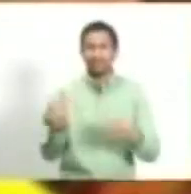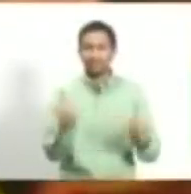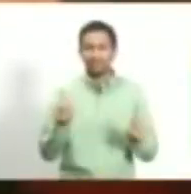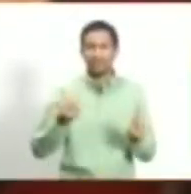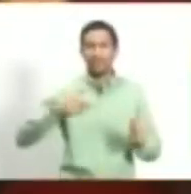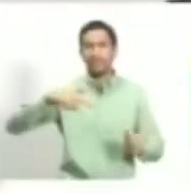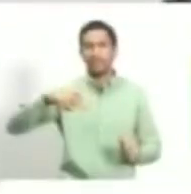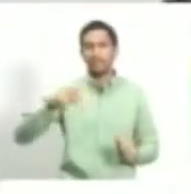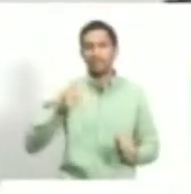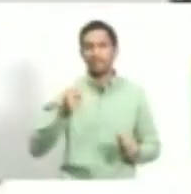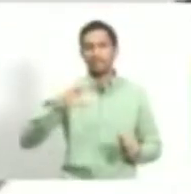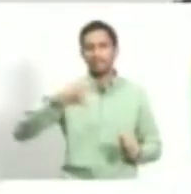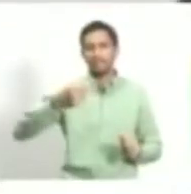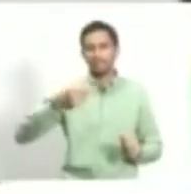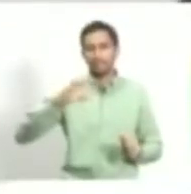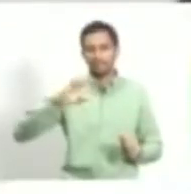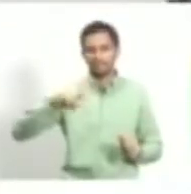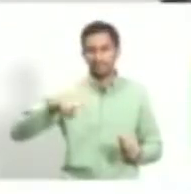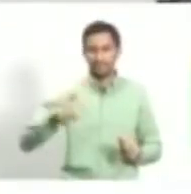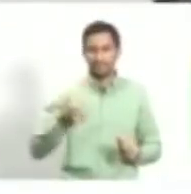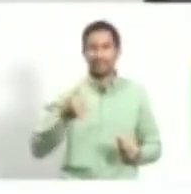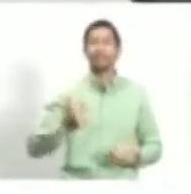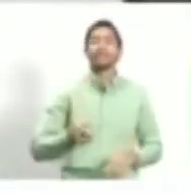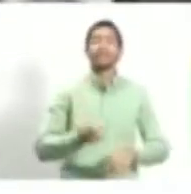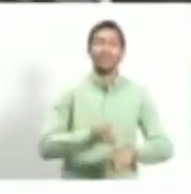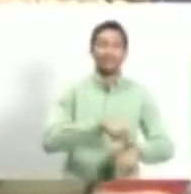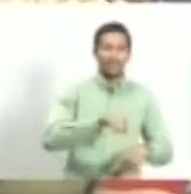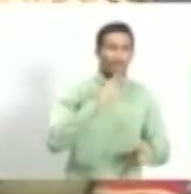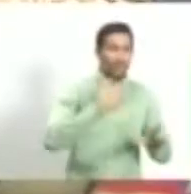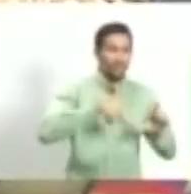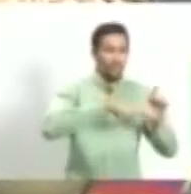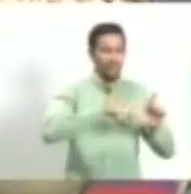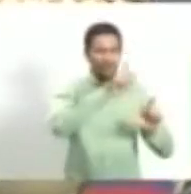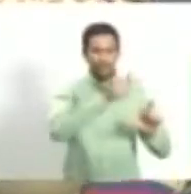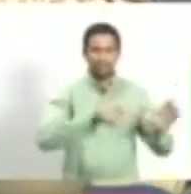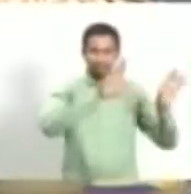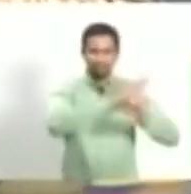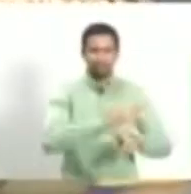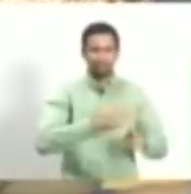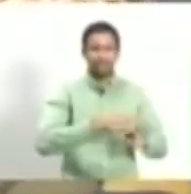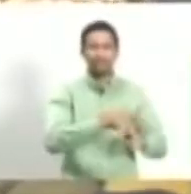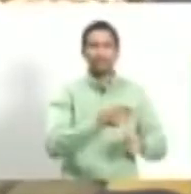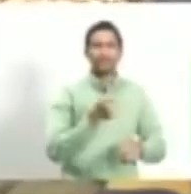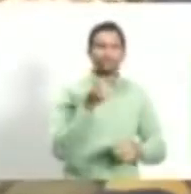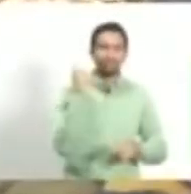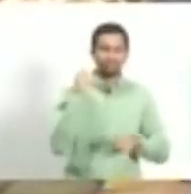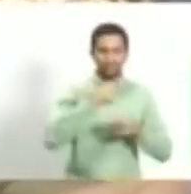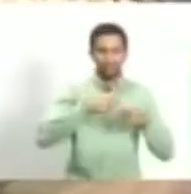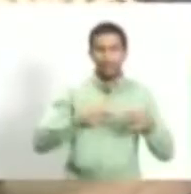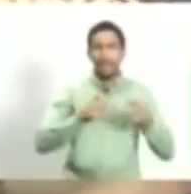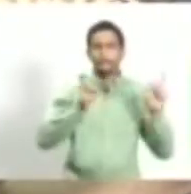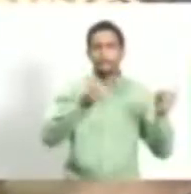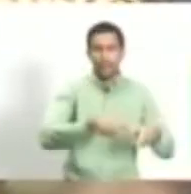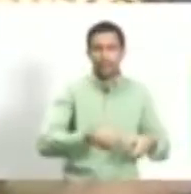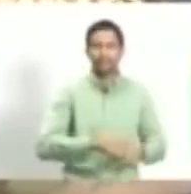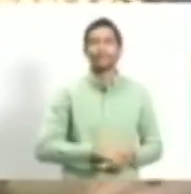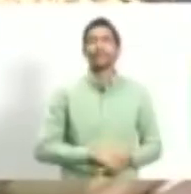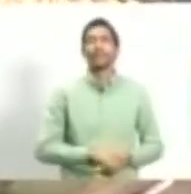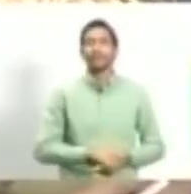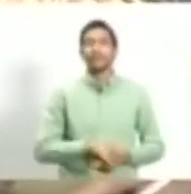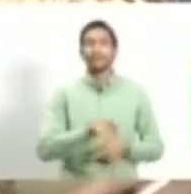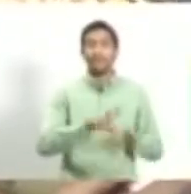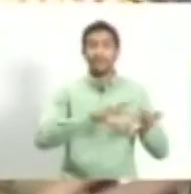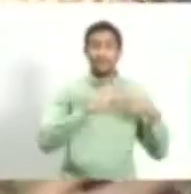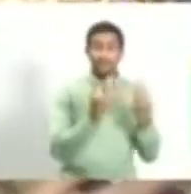El Guajiro, capturado la semana pasada en el norte de Barranquilla. Este sujeto también familiar de alias